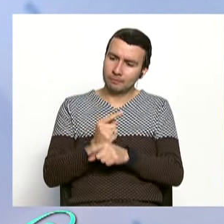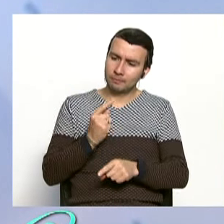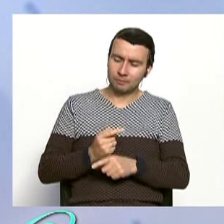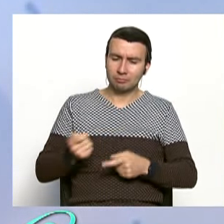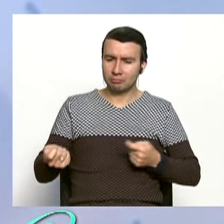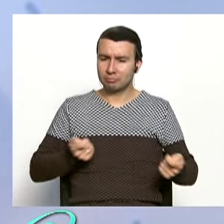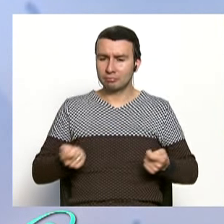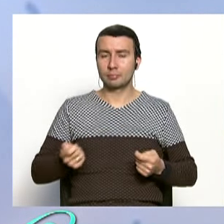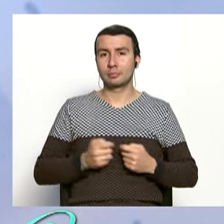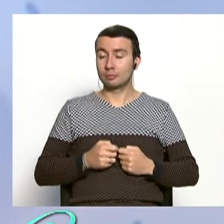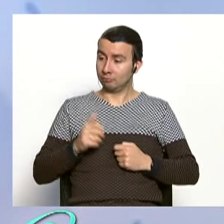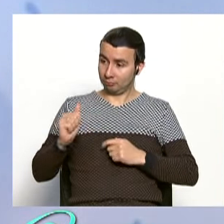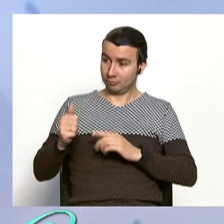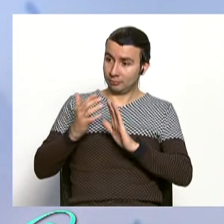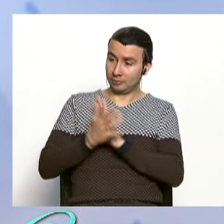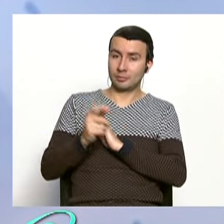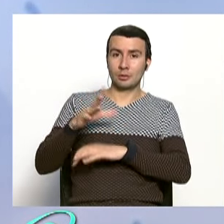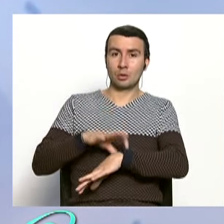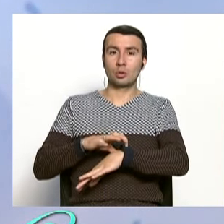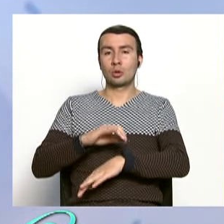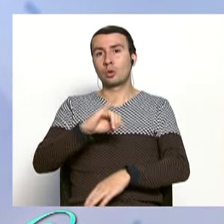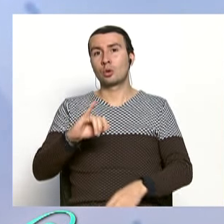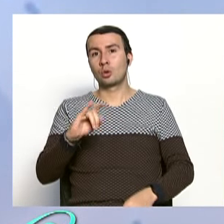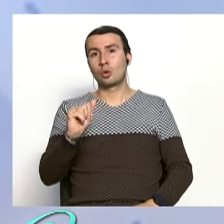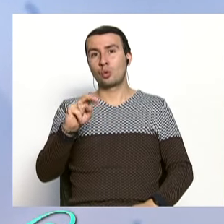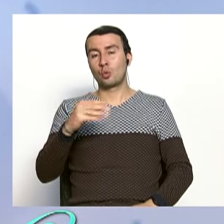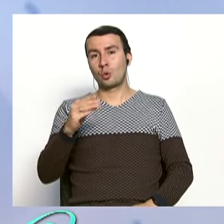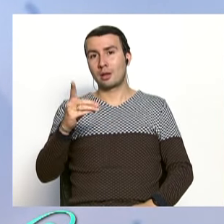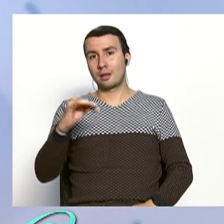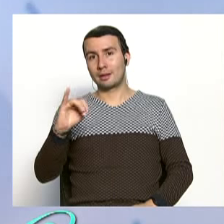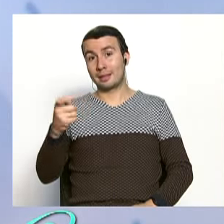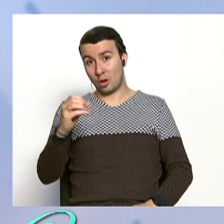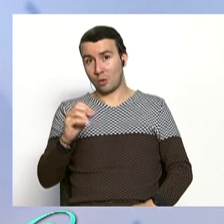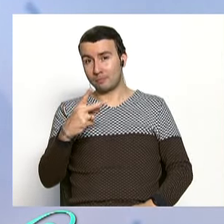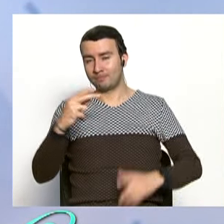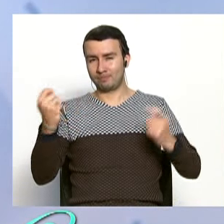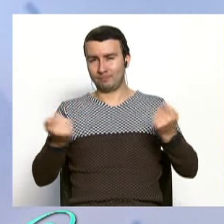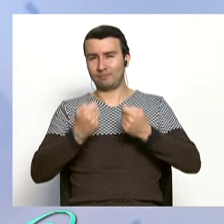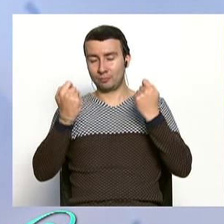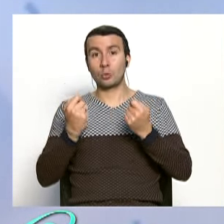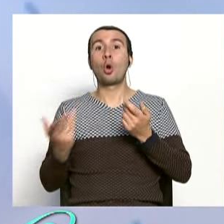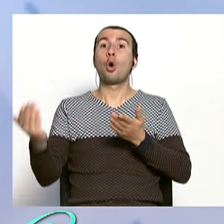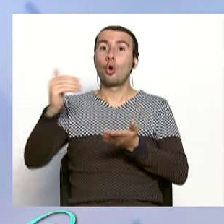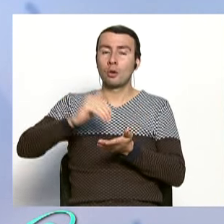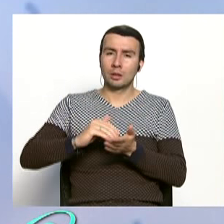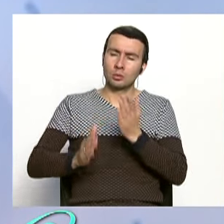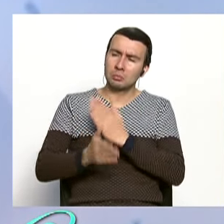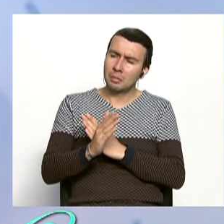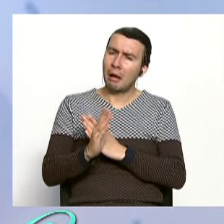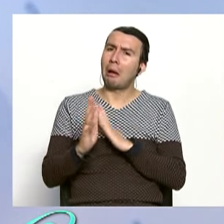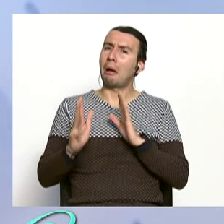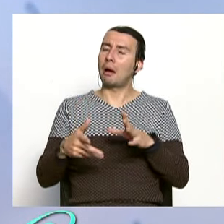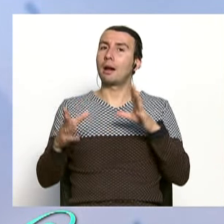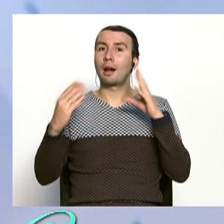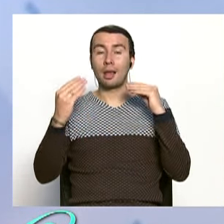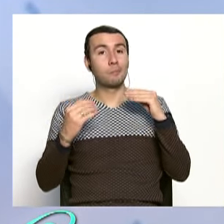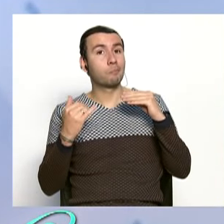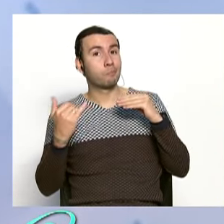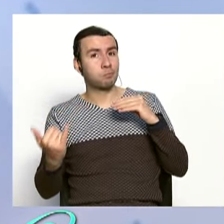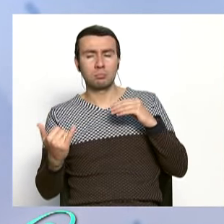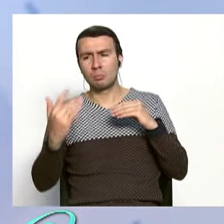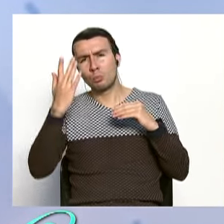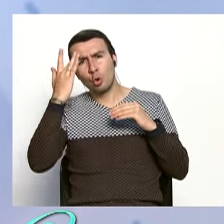tratamiento como lo había explicado el Dr ju s Diego vamos a ir a este corte comerciales y ya regresamos para hablar un poco de las